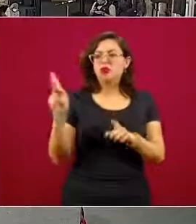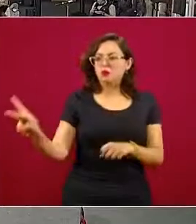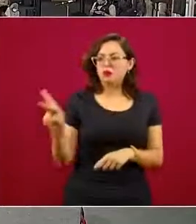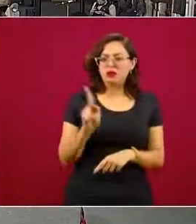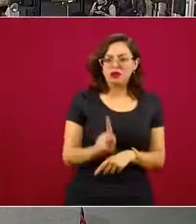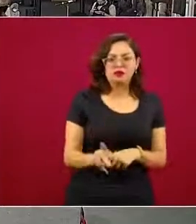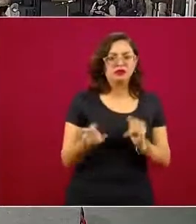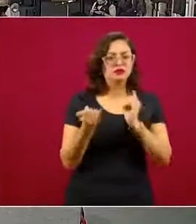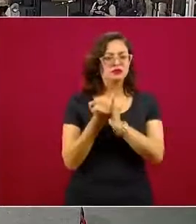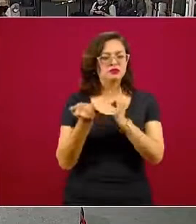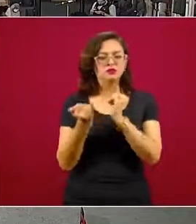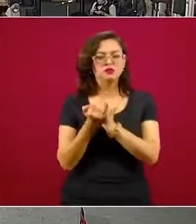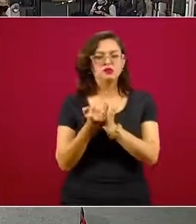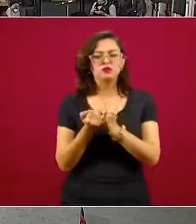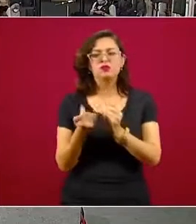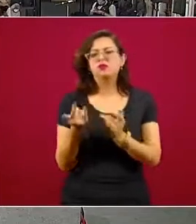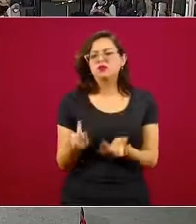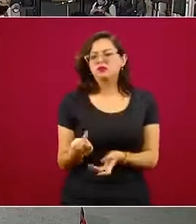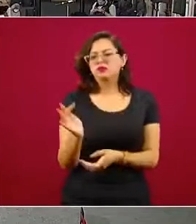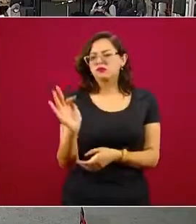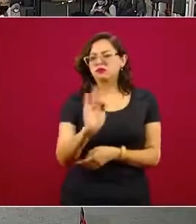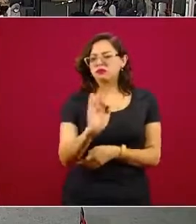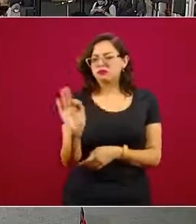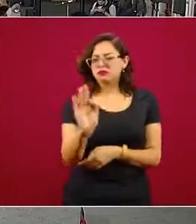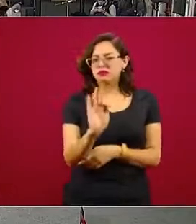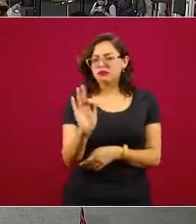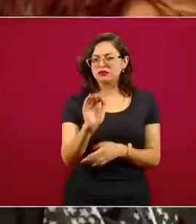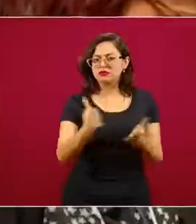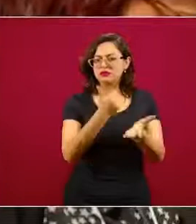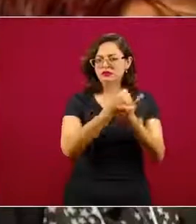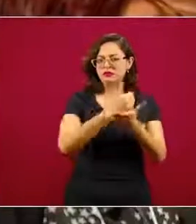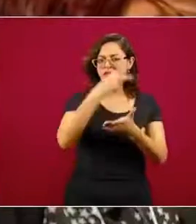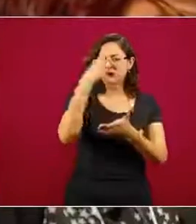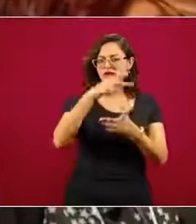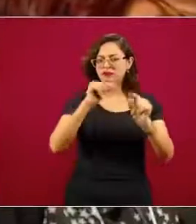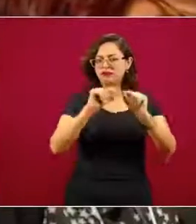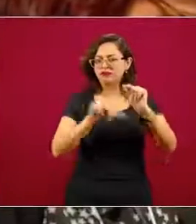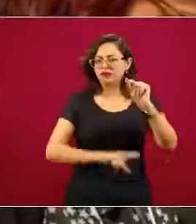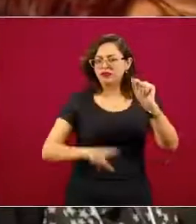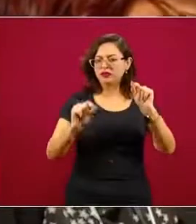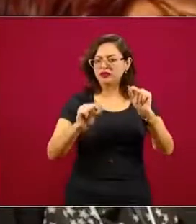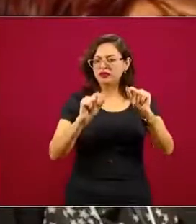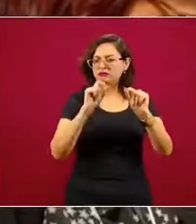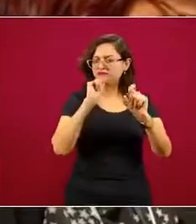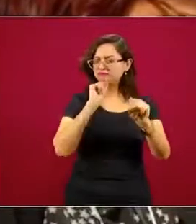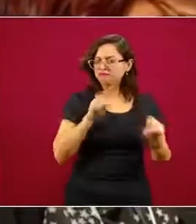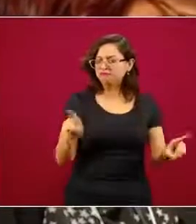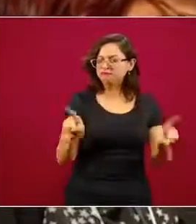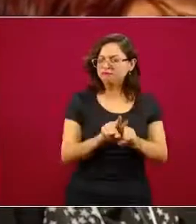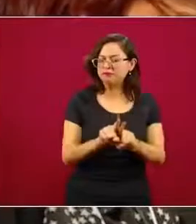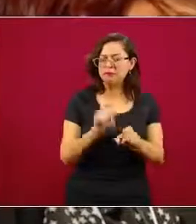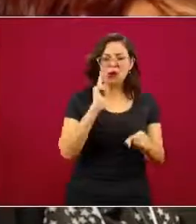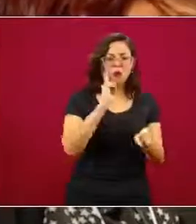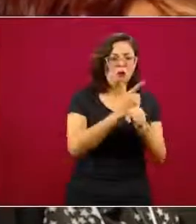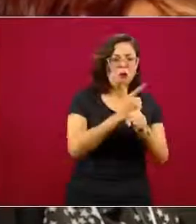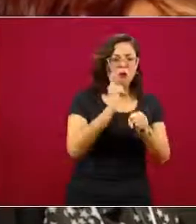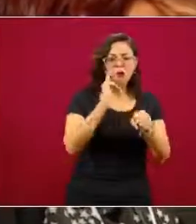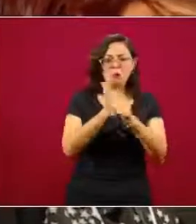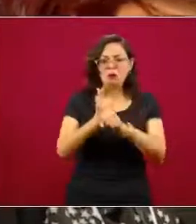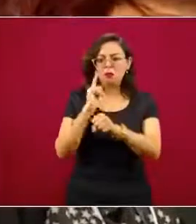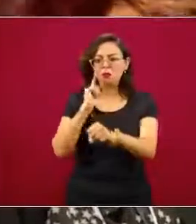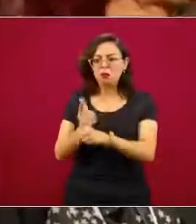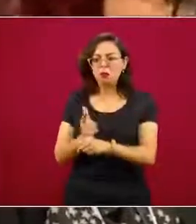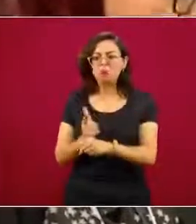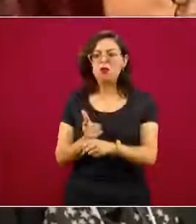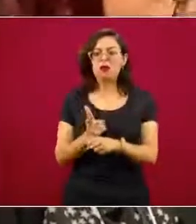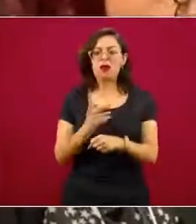no sé si pudiera ser una opción viable en Ciudad de México o en el resto del país para poder detectar estos focos